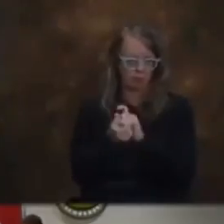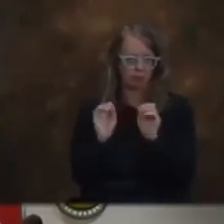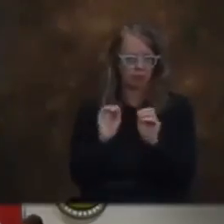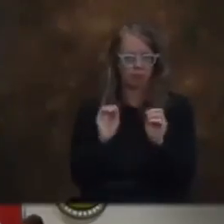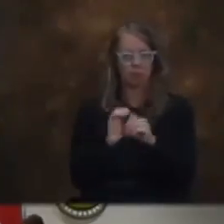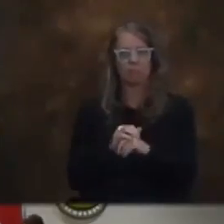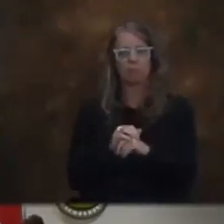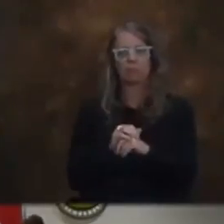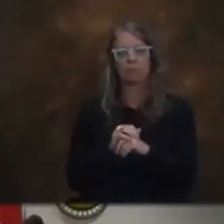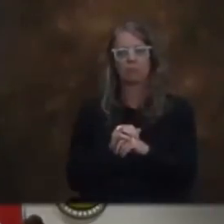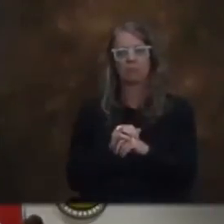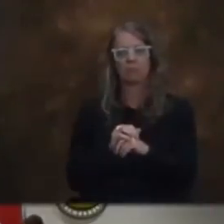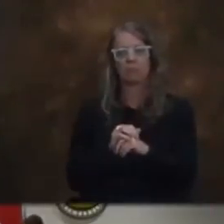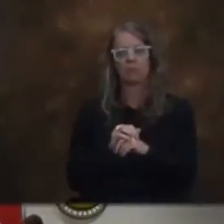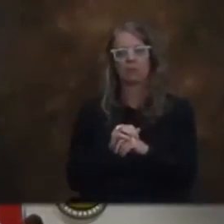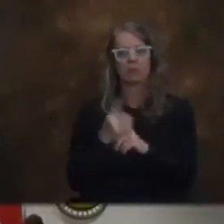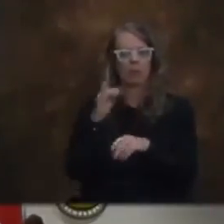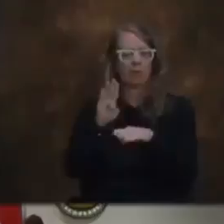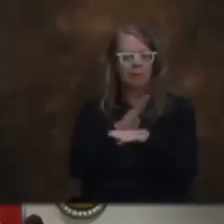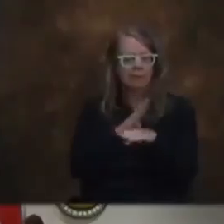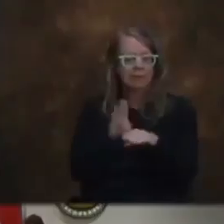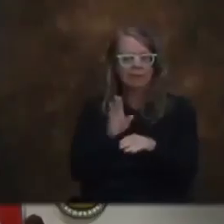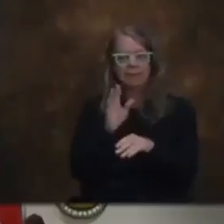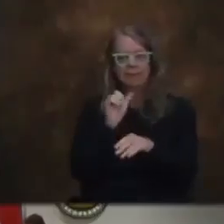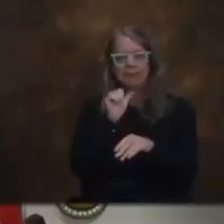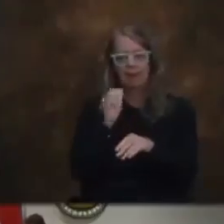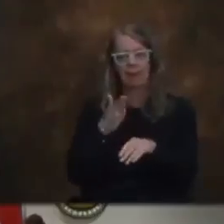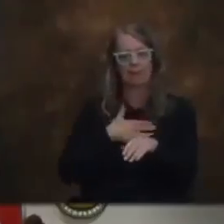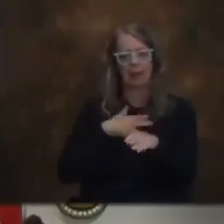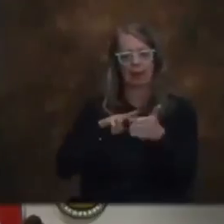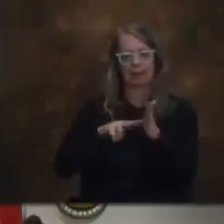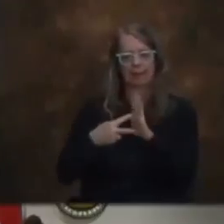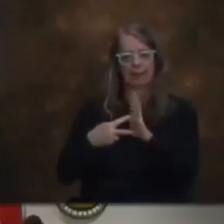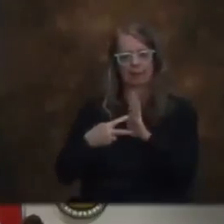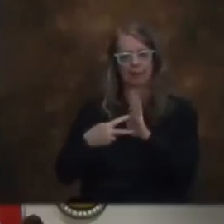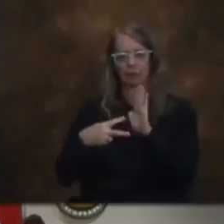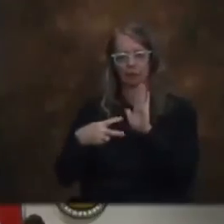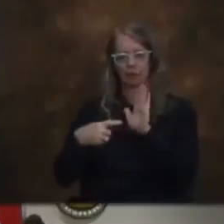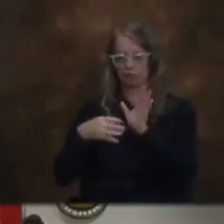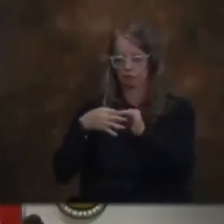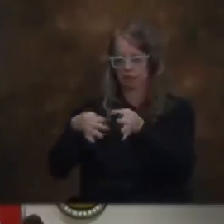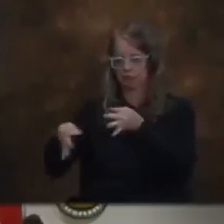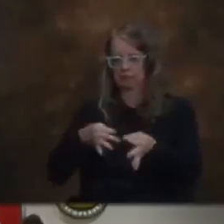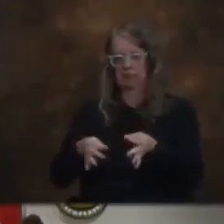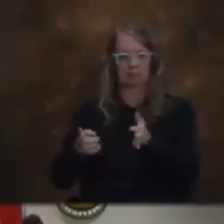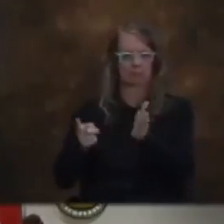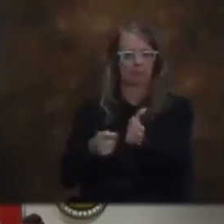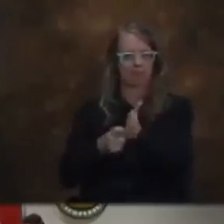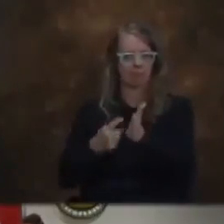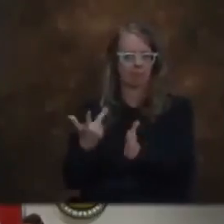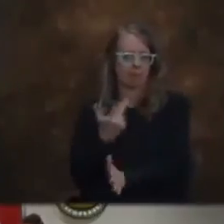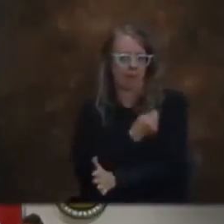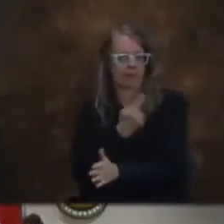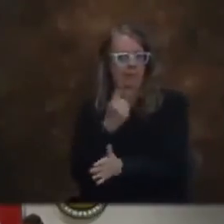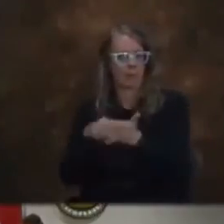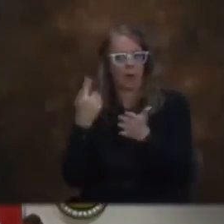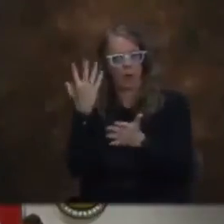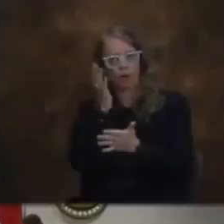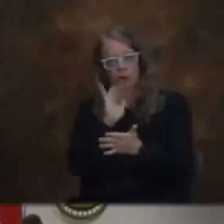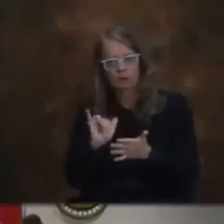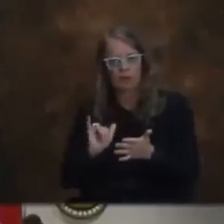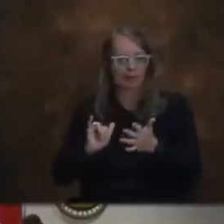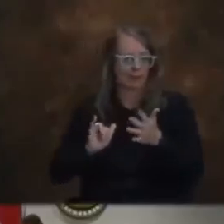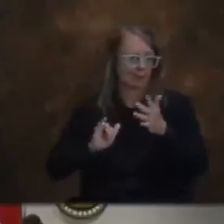es definir que es un mandato de definición de vacunación eso viene con diferentes elementos